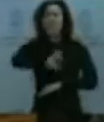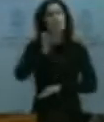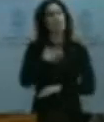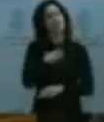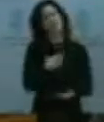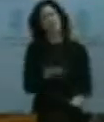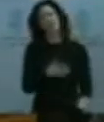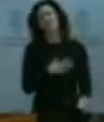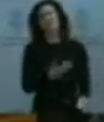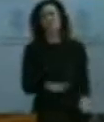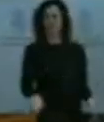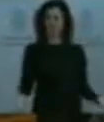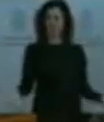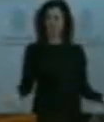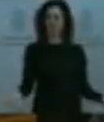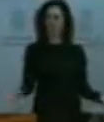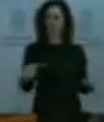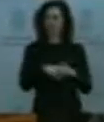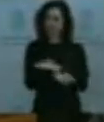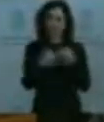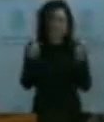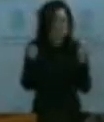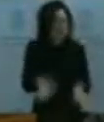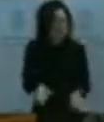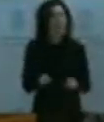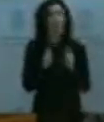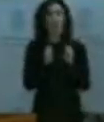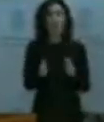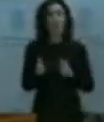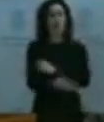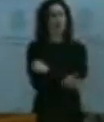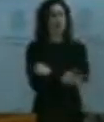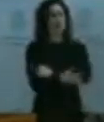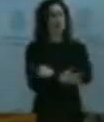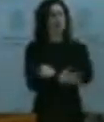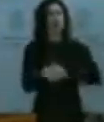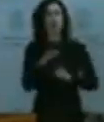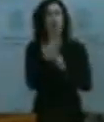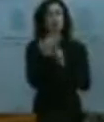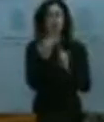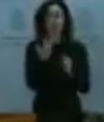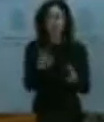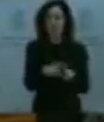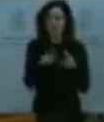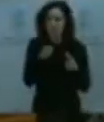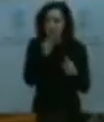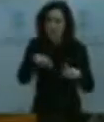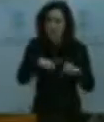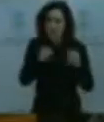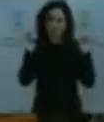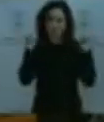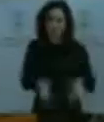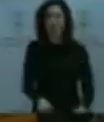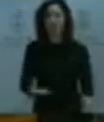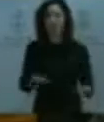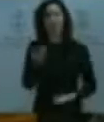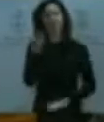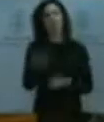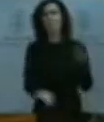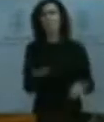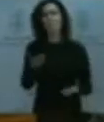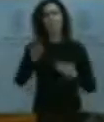está empobreciendo nuestro Estado social y todo ello supone una enorme injusticia para con todos ellos.